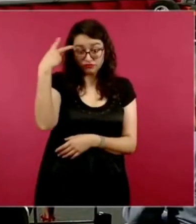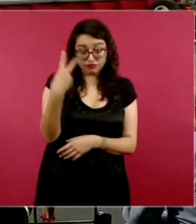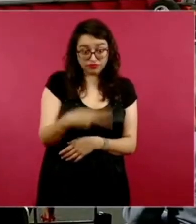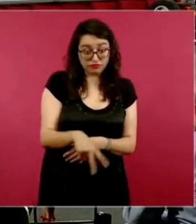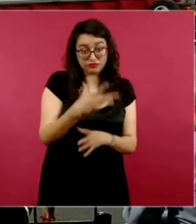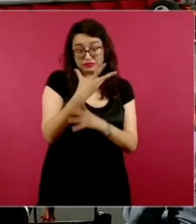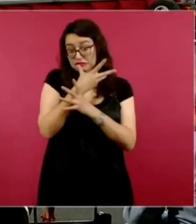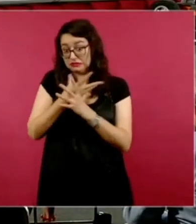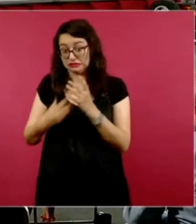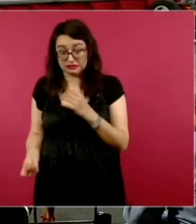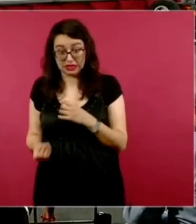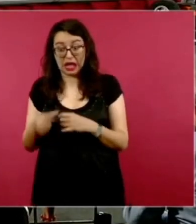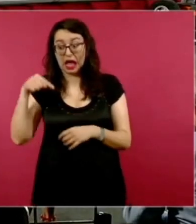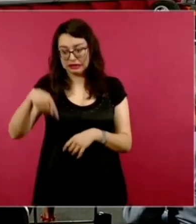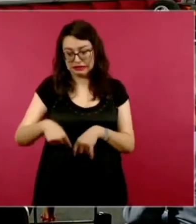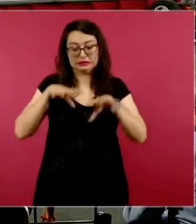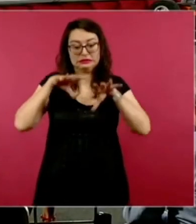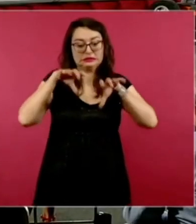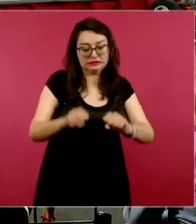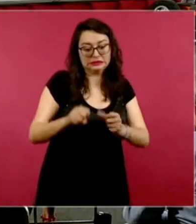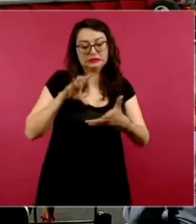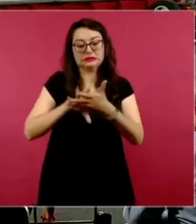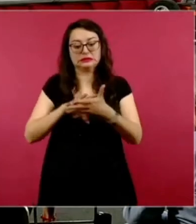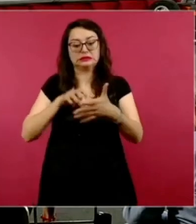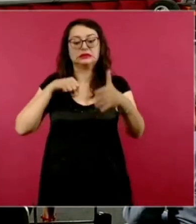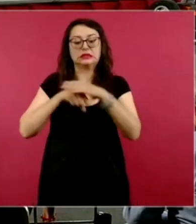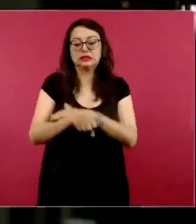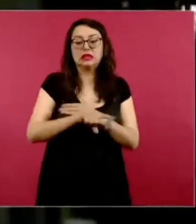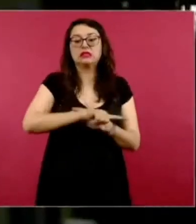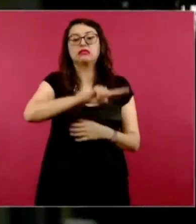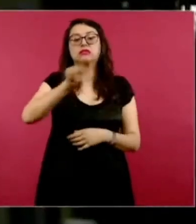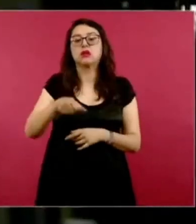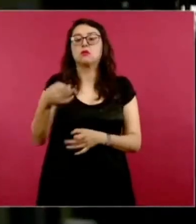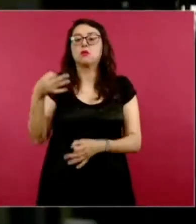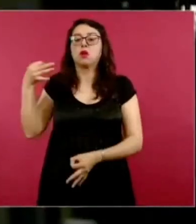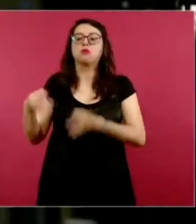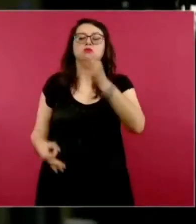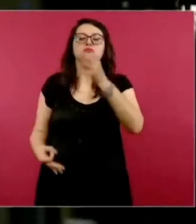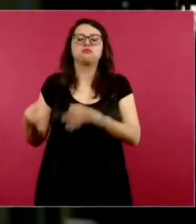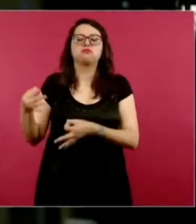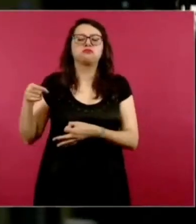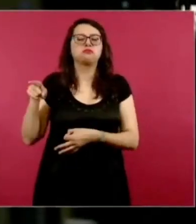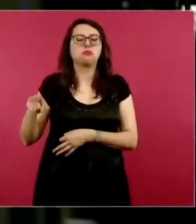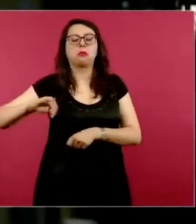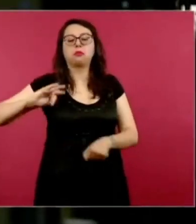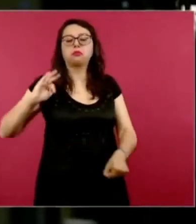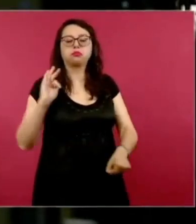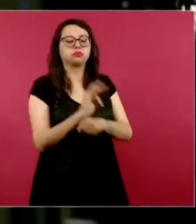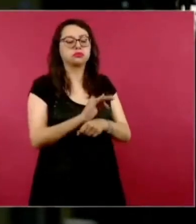Pablo Ortiz González decidió otorgarle el derecho de continuar su proceso desde la comodidad de su casa,